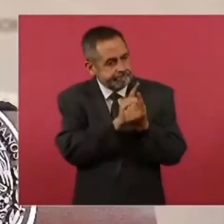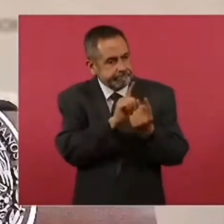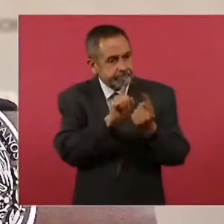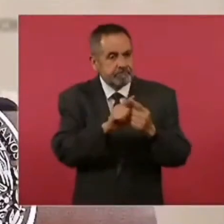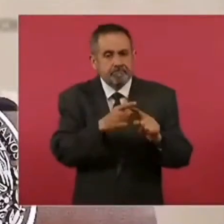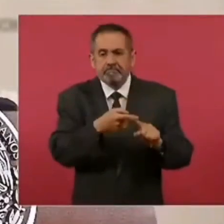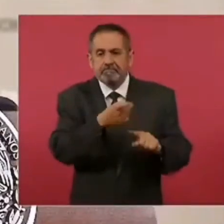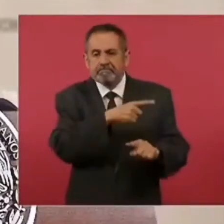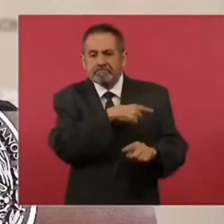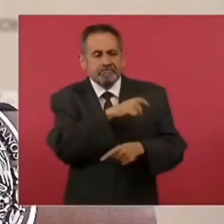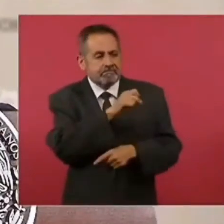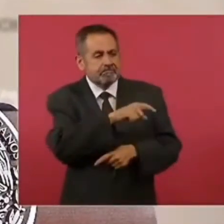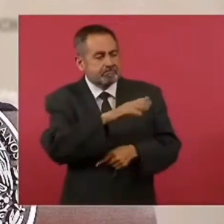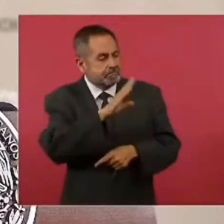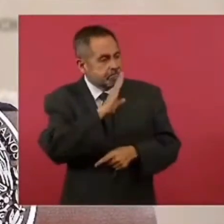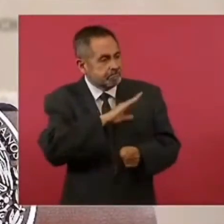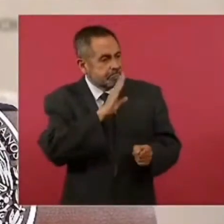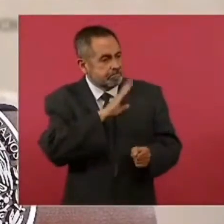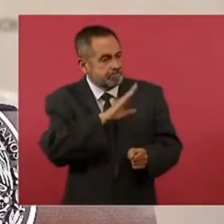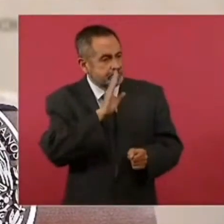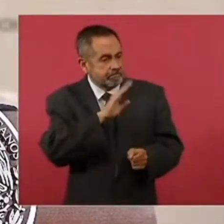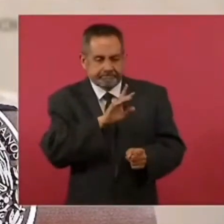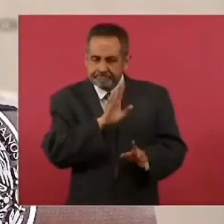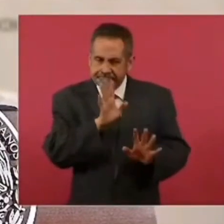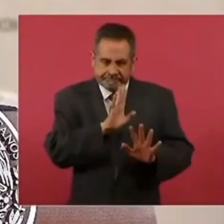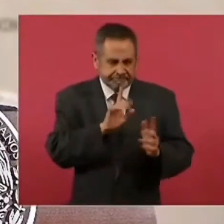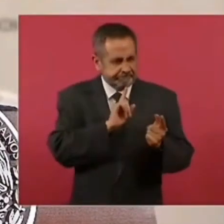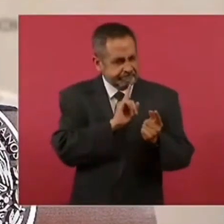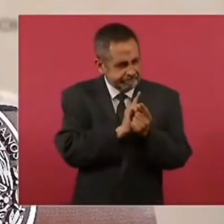actuando mal.